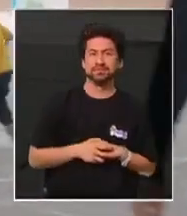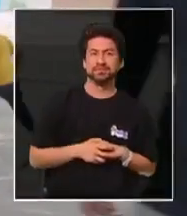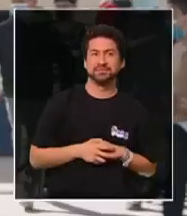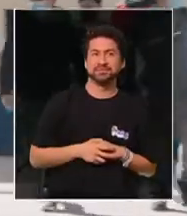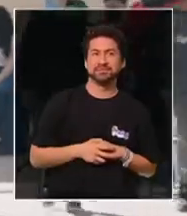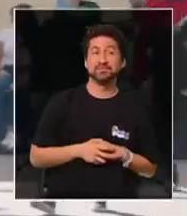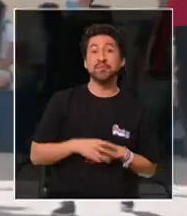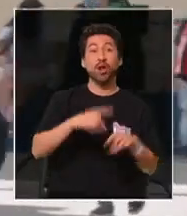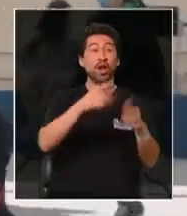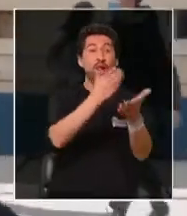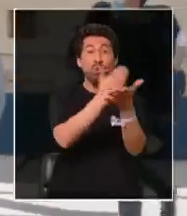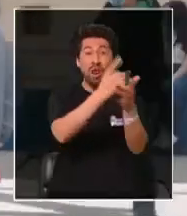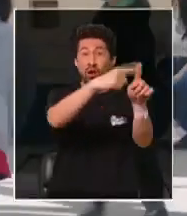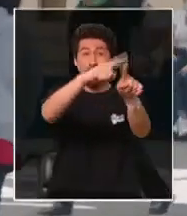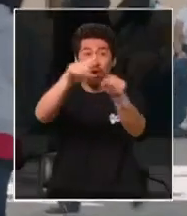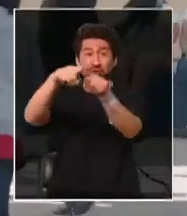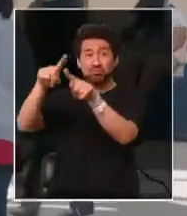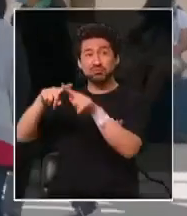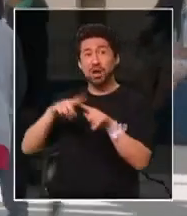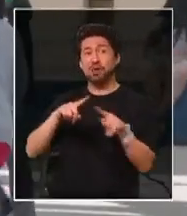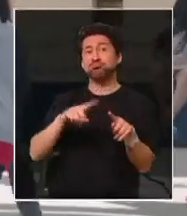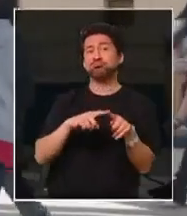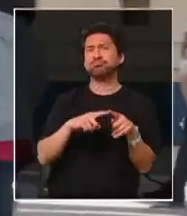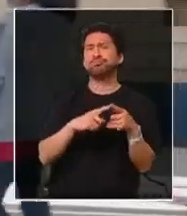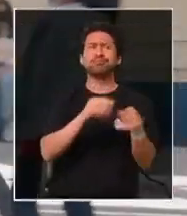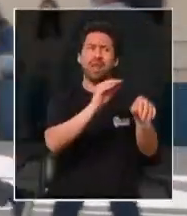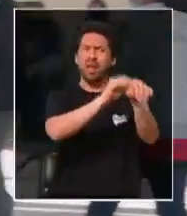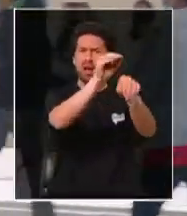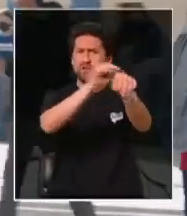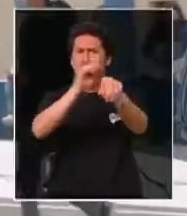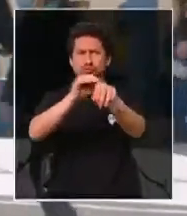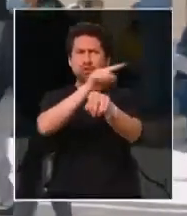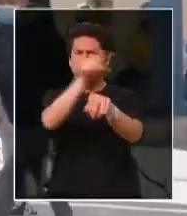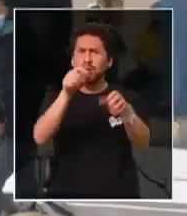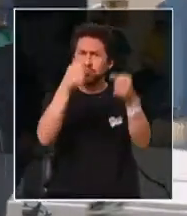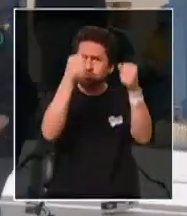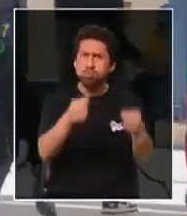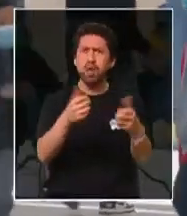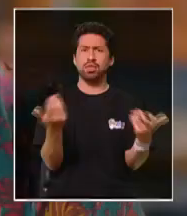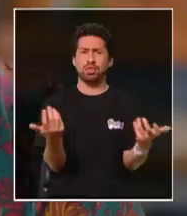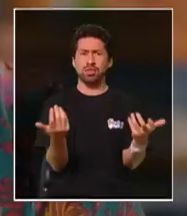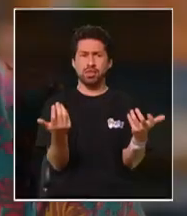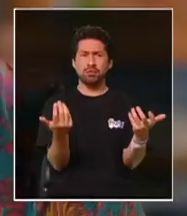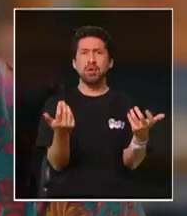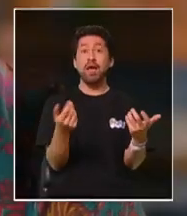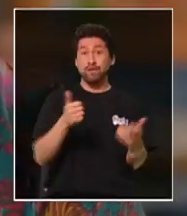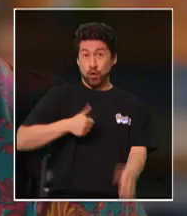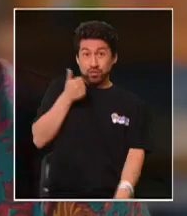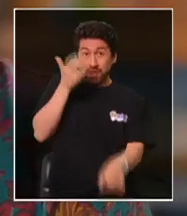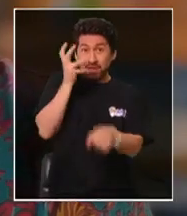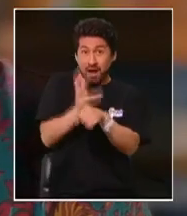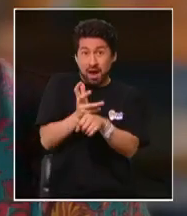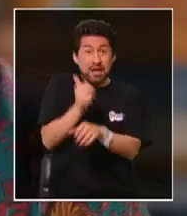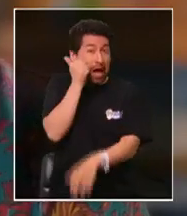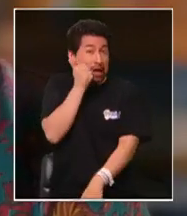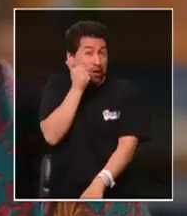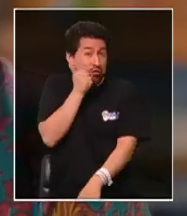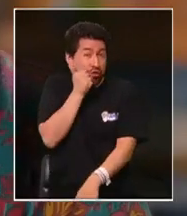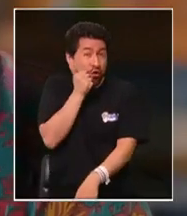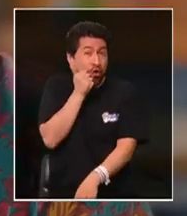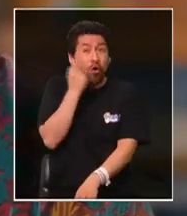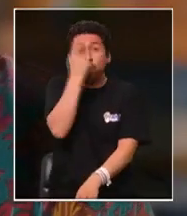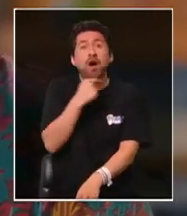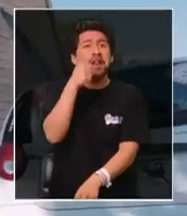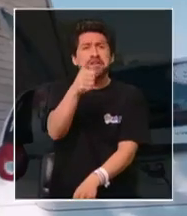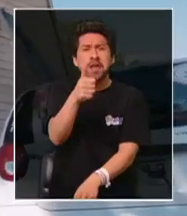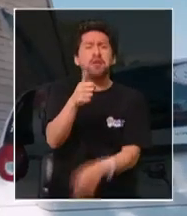Los demás colegios le tendríamos que dar el mensaje que siempre se puede. Teniendo voluntad, por sobre todo cariño por el otro,